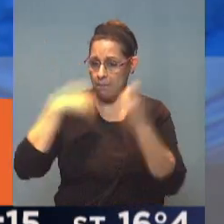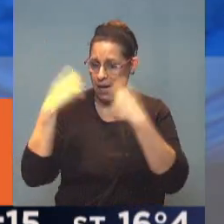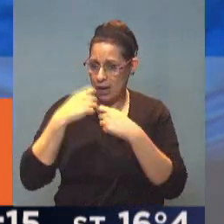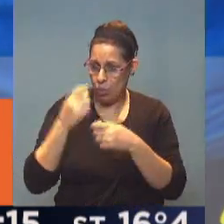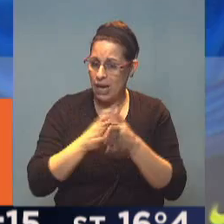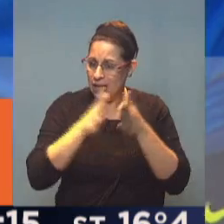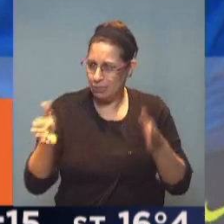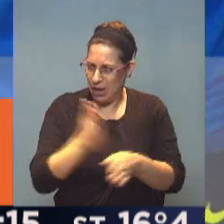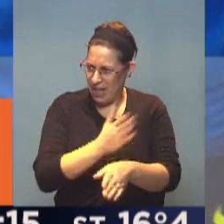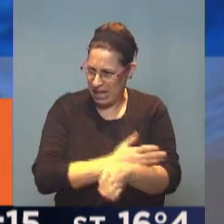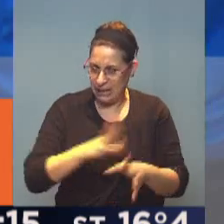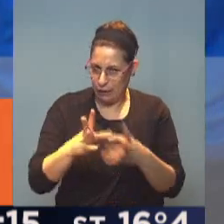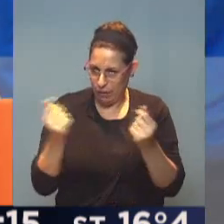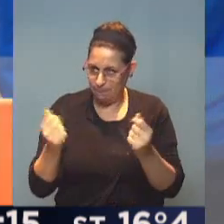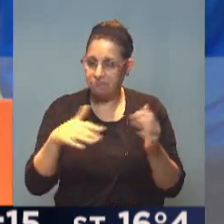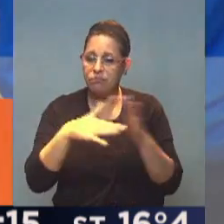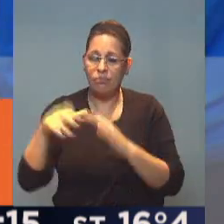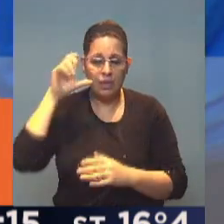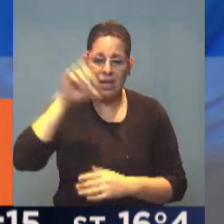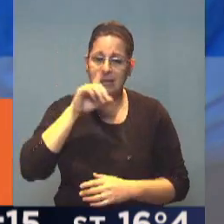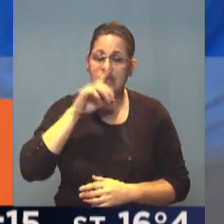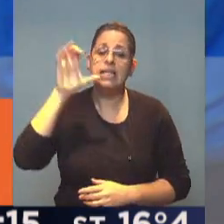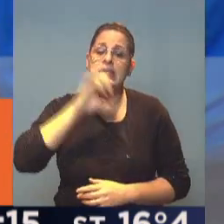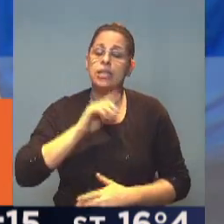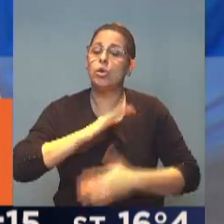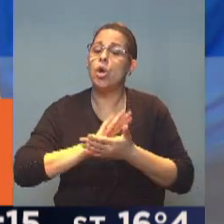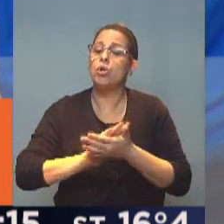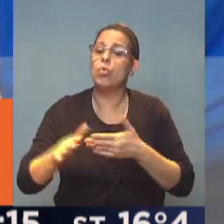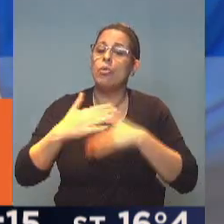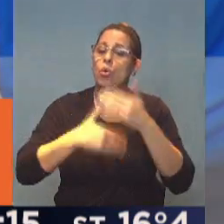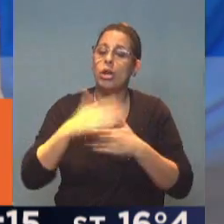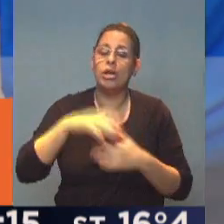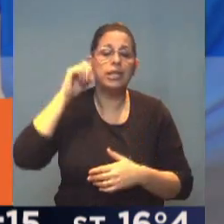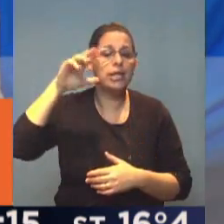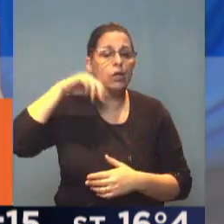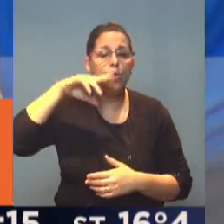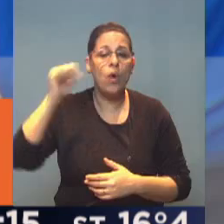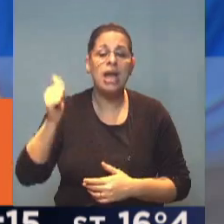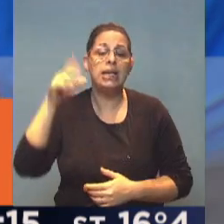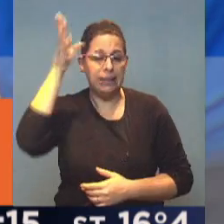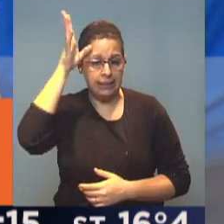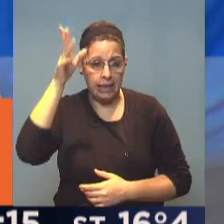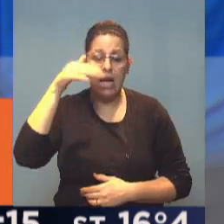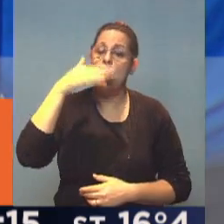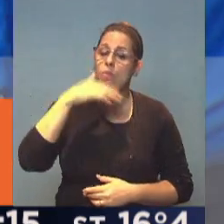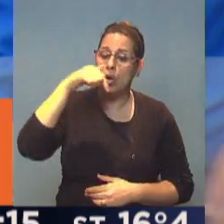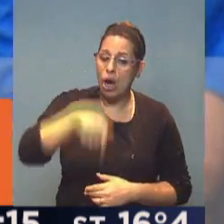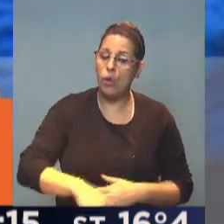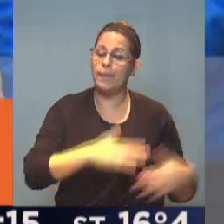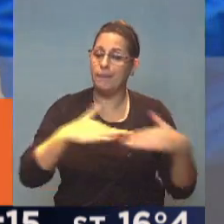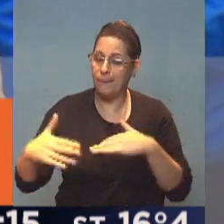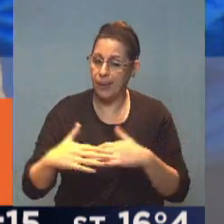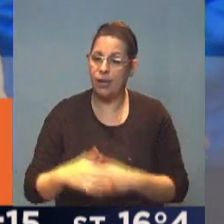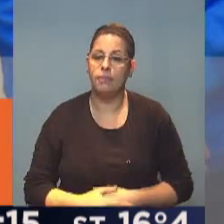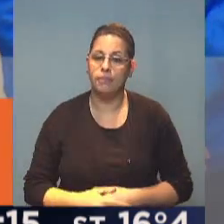pretemporada fuerte allí en Ciudad del Este, y Centurión, que es nuevo jugador del Genoa de Italia. Boca en la cancha hoy para que